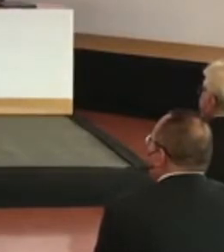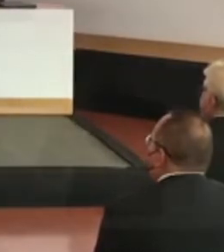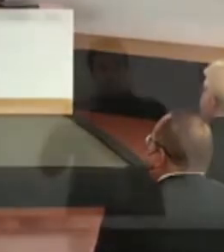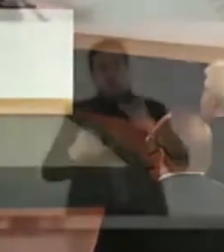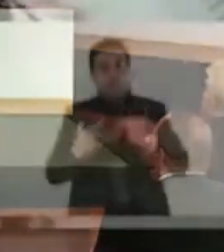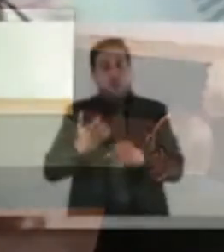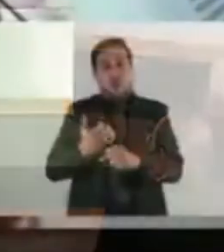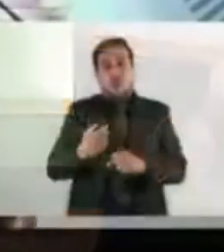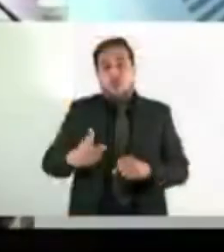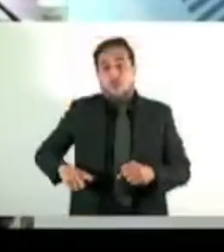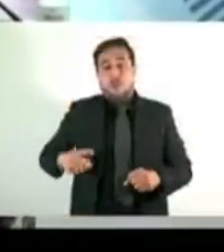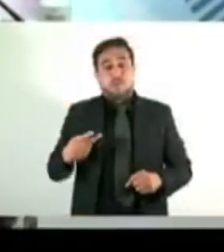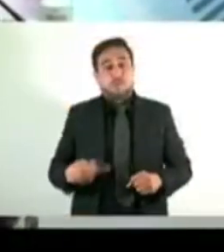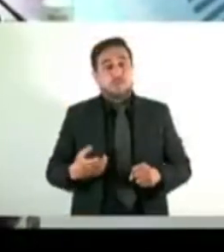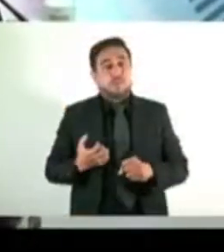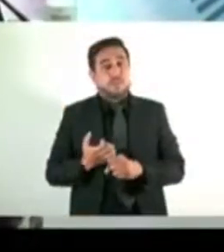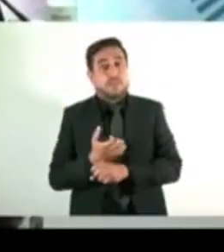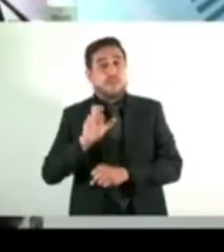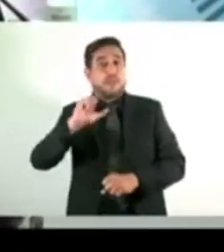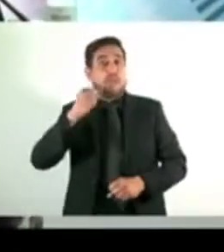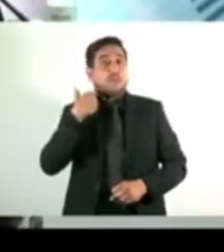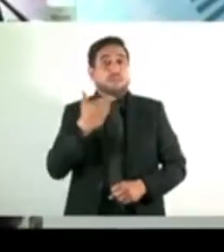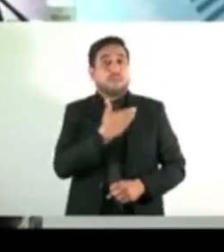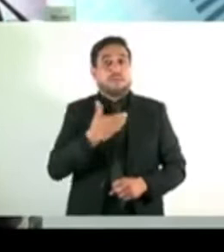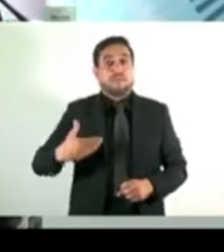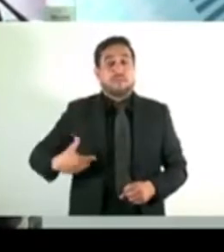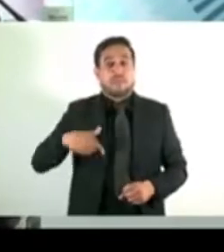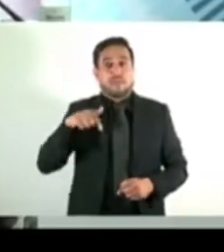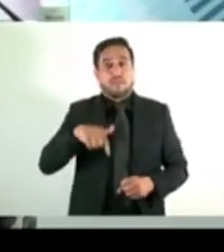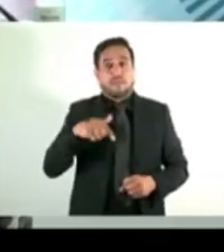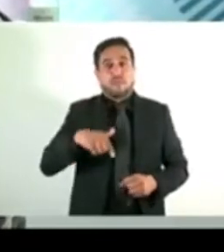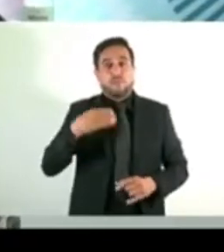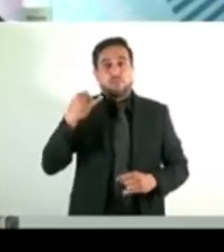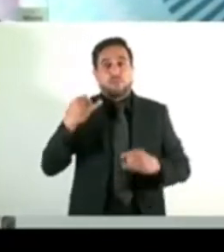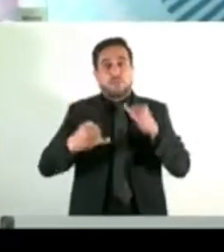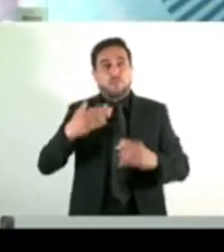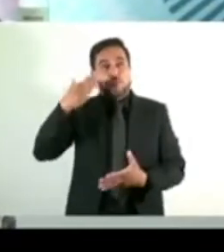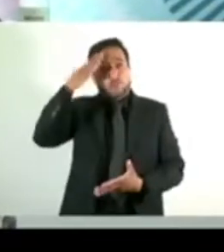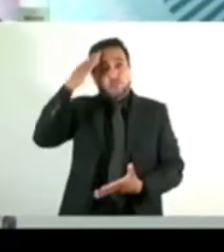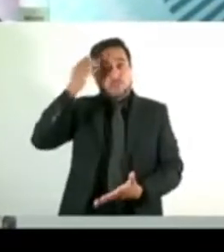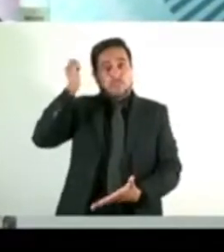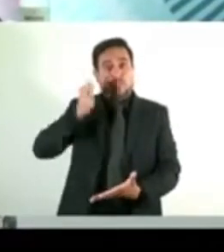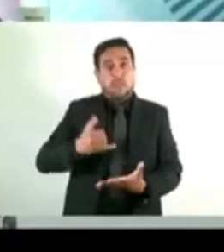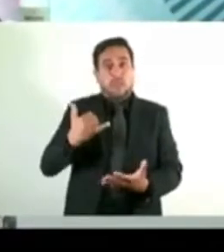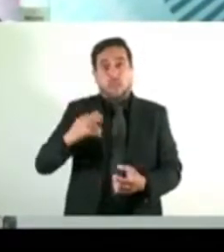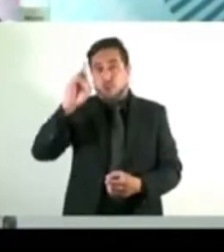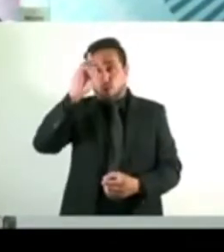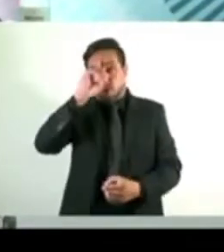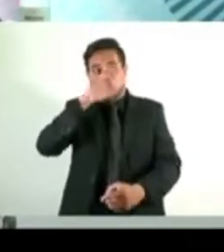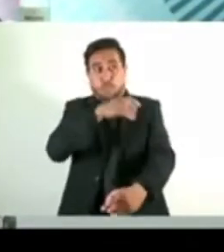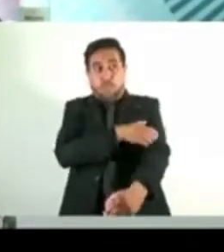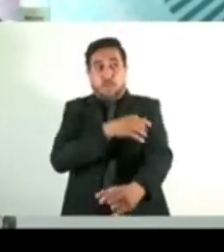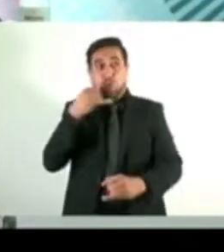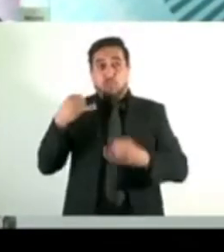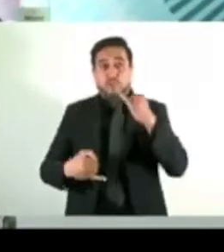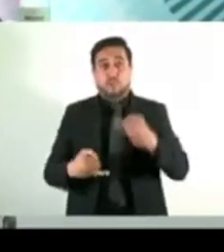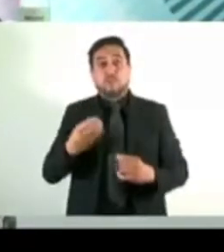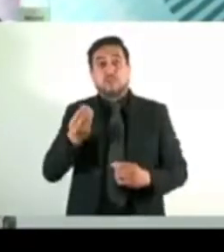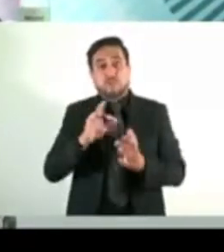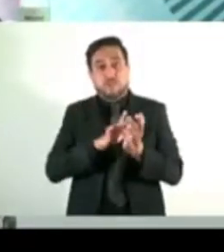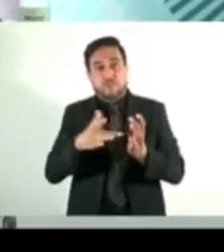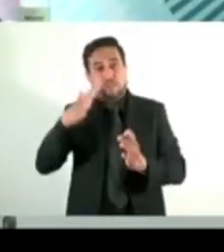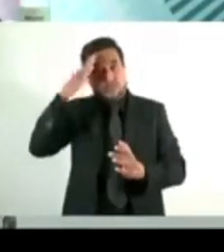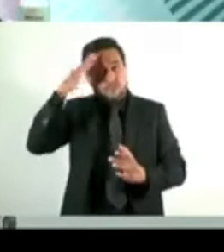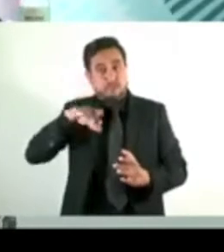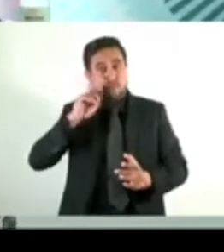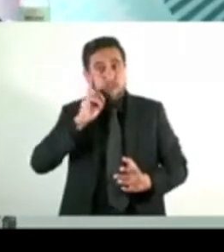del Estado y expresidenta del Supremo Tribunal de Justicia y del Consejo del Poder Judicial. Maestra, muy buenas tardes.